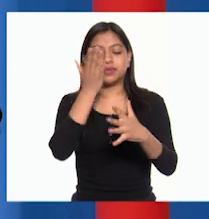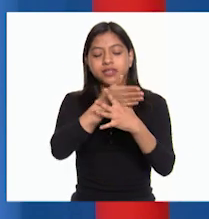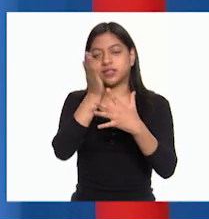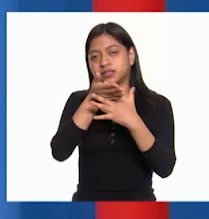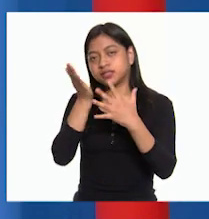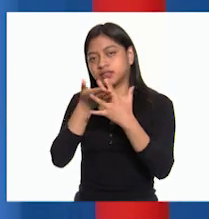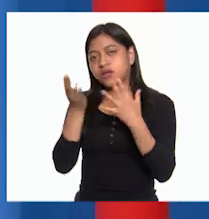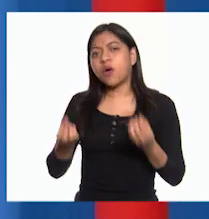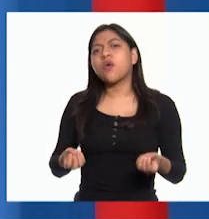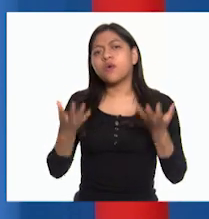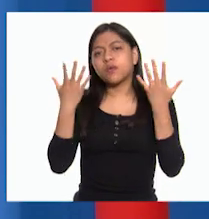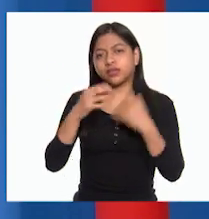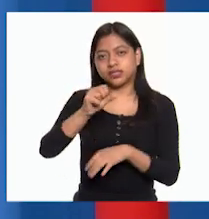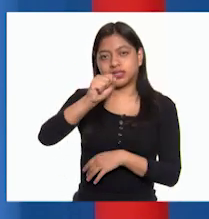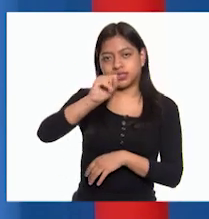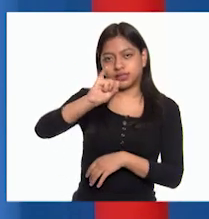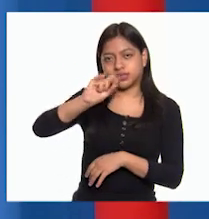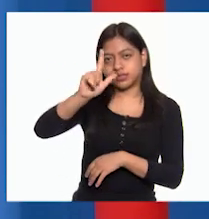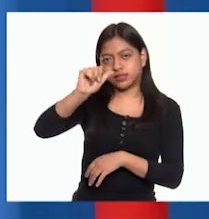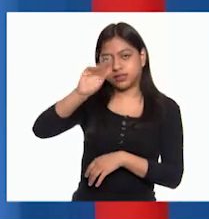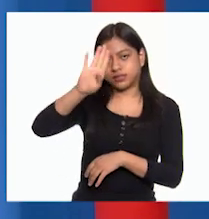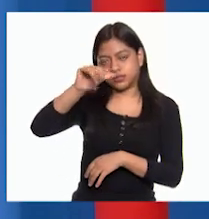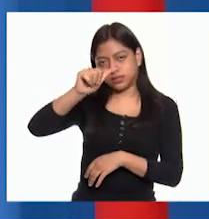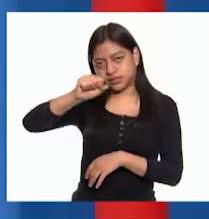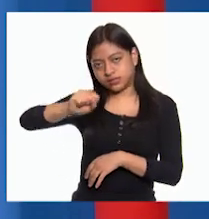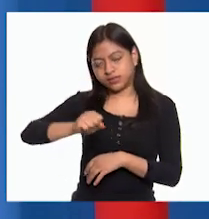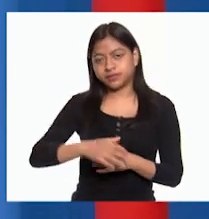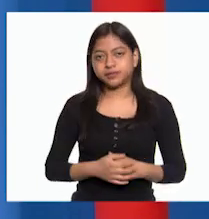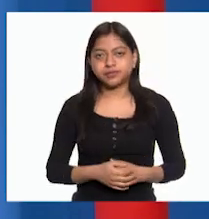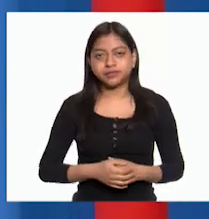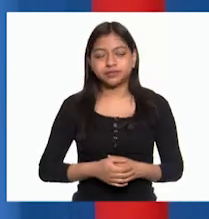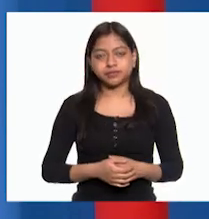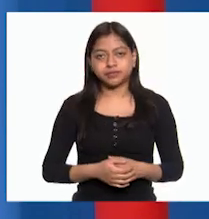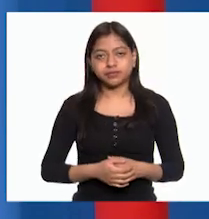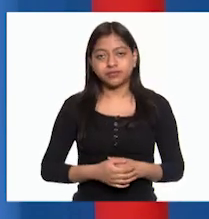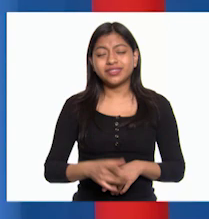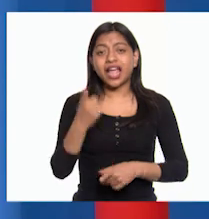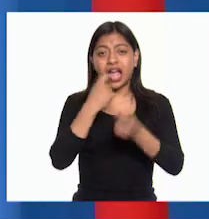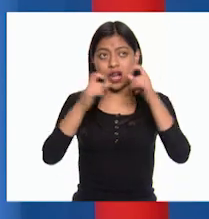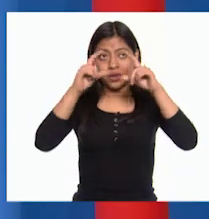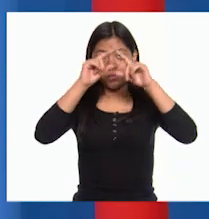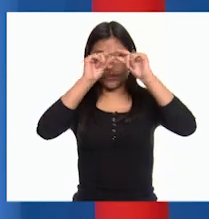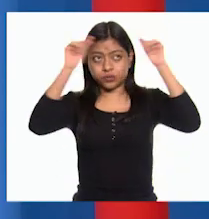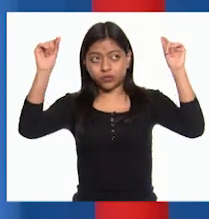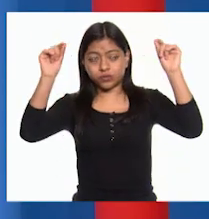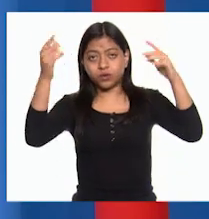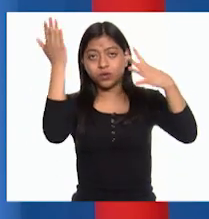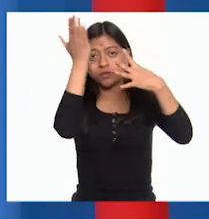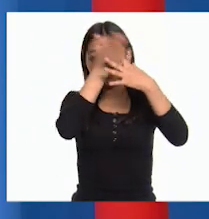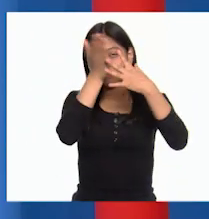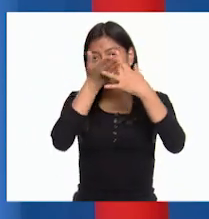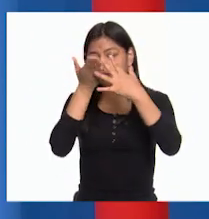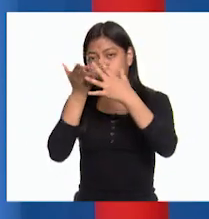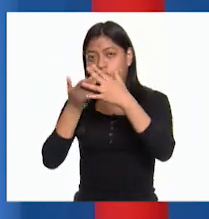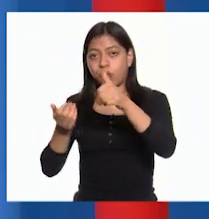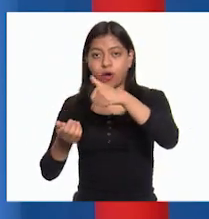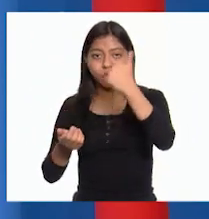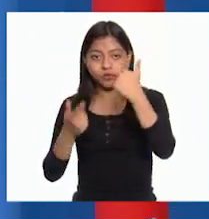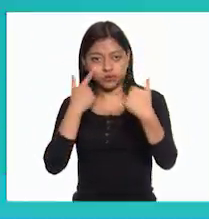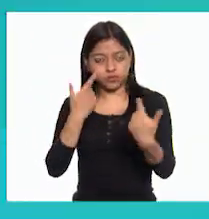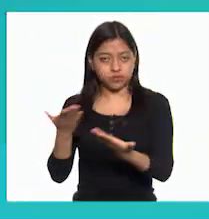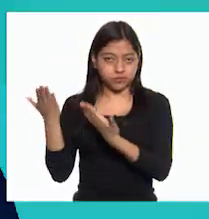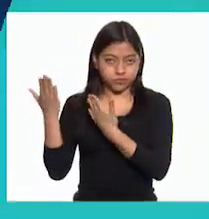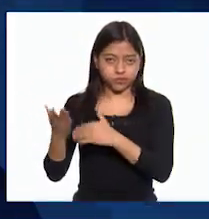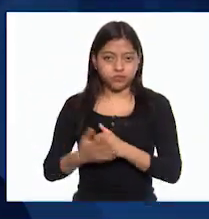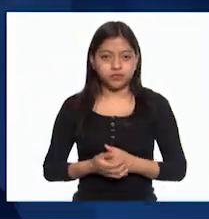verso? A ver. En algunos versos, 11 sílabas. Como aquí lo voy a